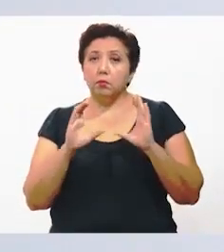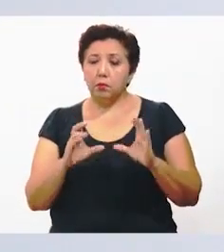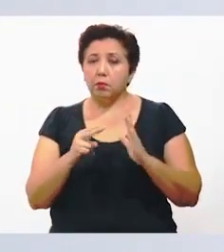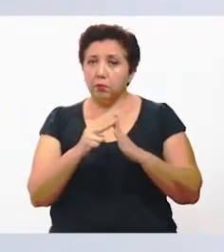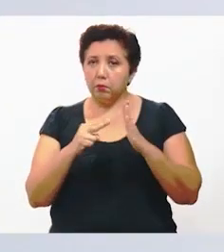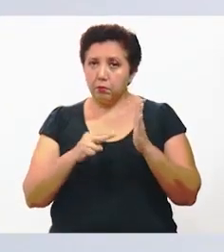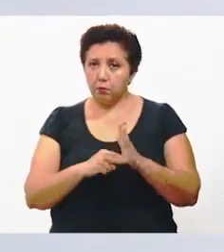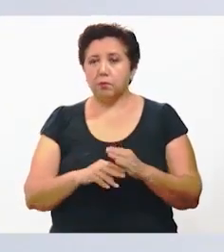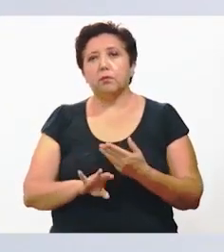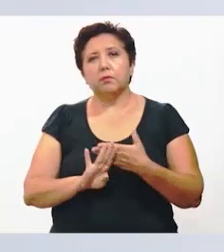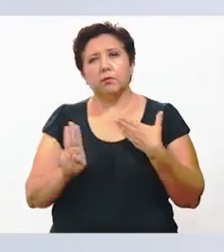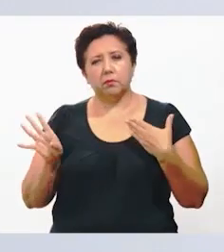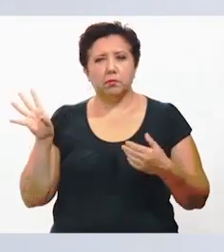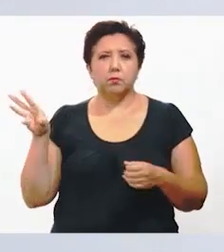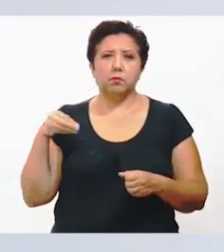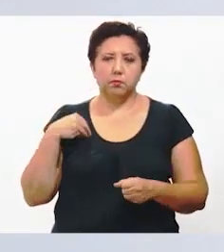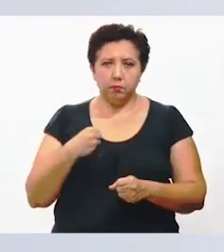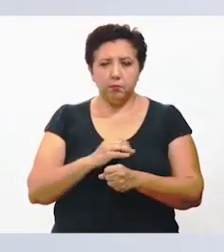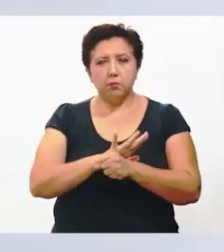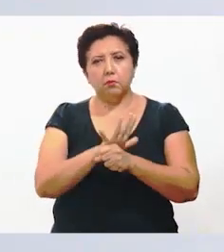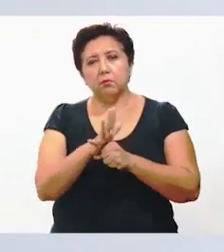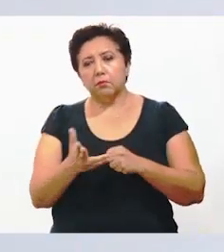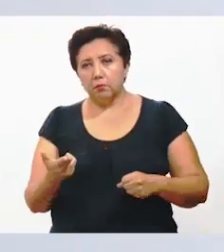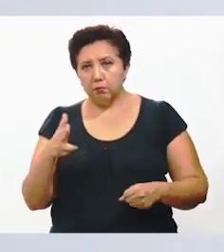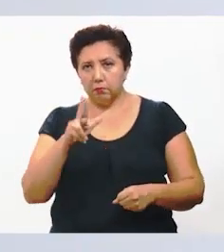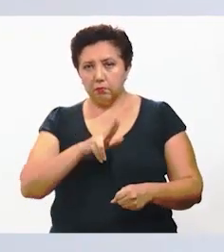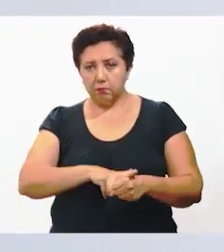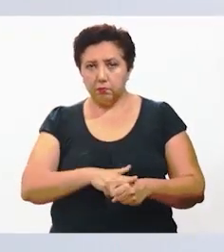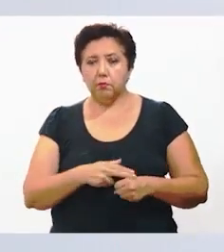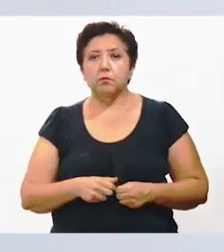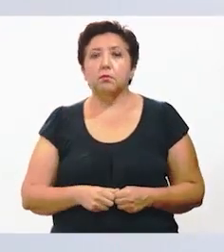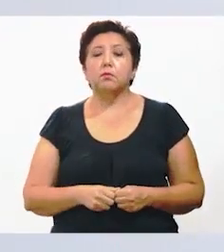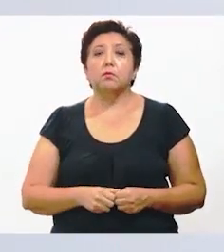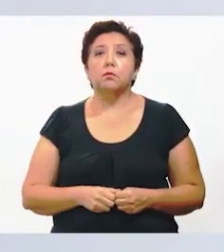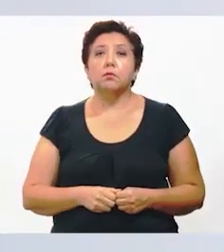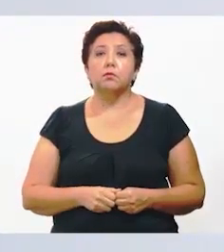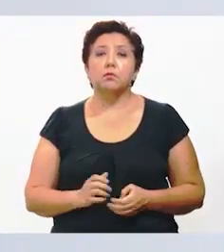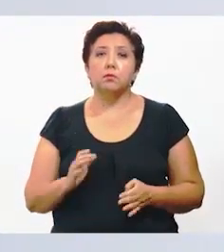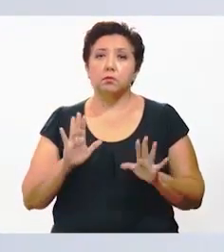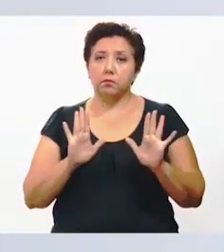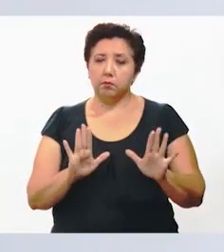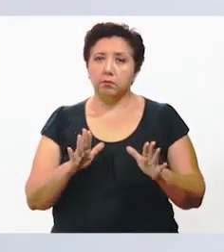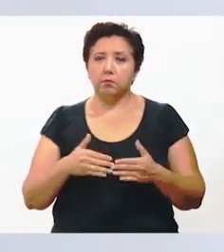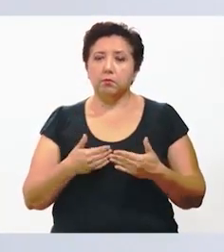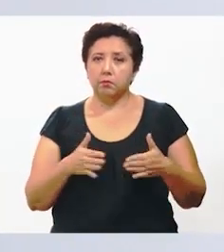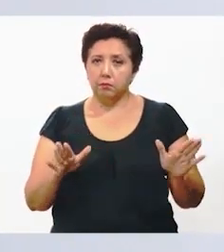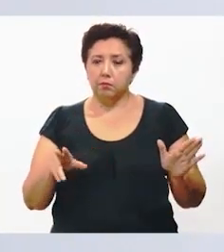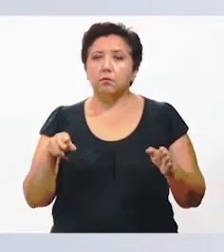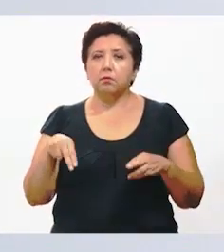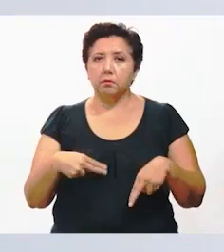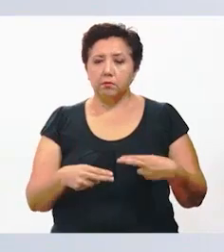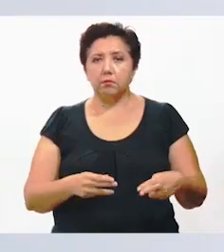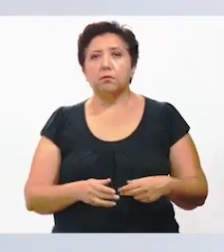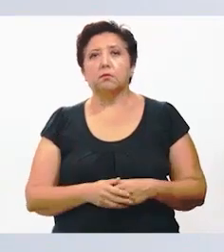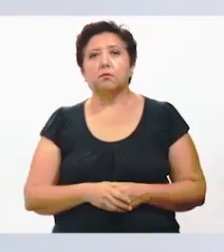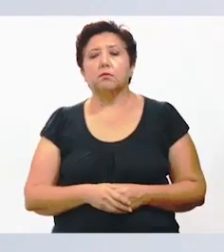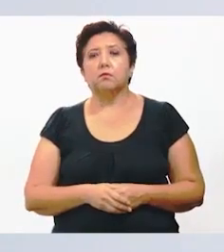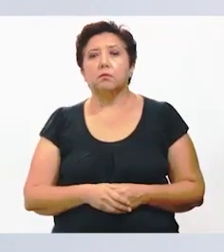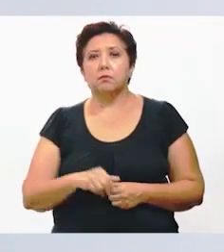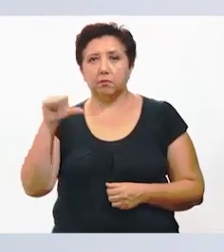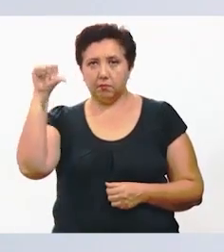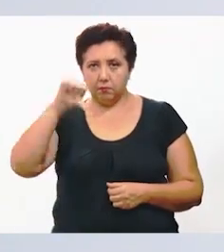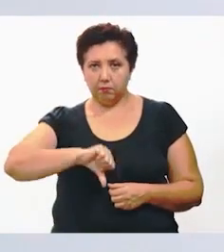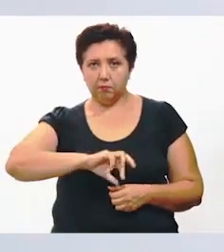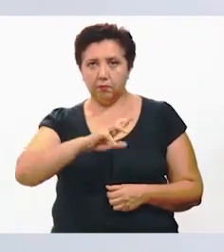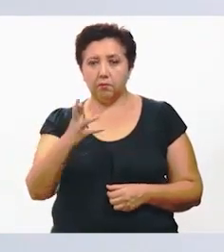y siguiendo las medidas sanitarias, para evitar comprometer nuestra capacidad hospitalaria e interrumpir el proceso de reactivación económica.